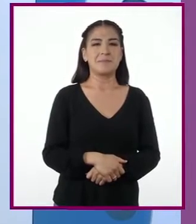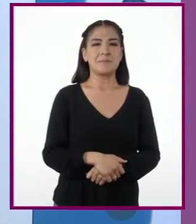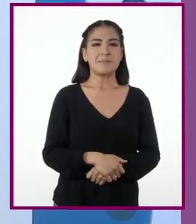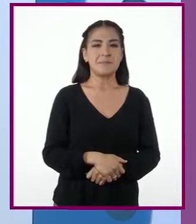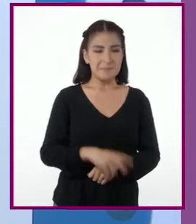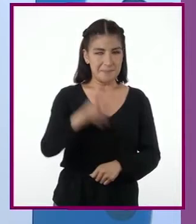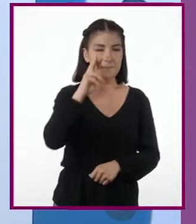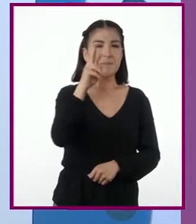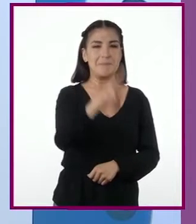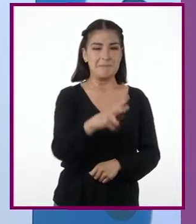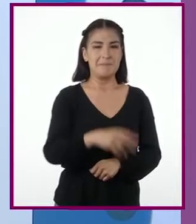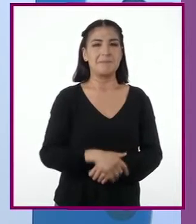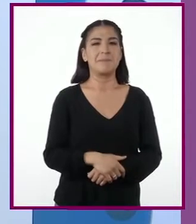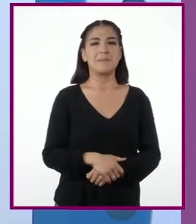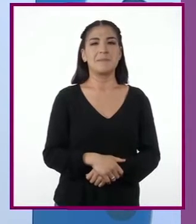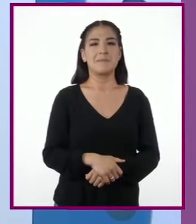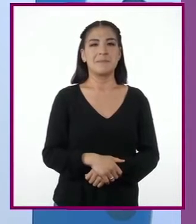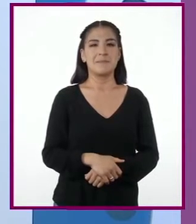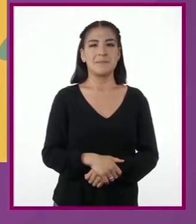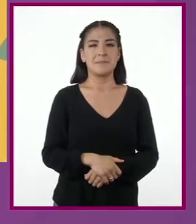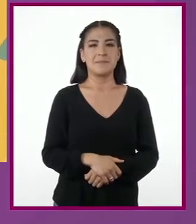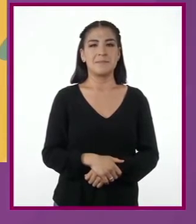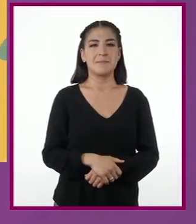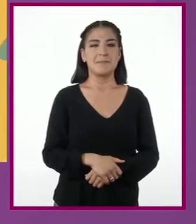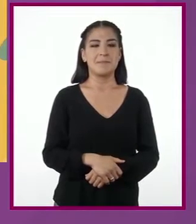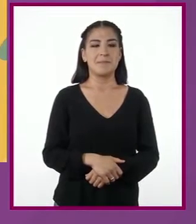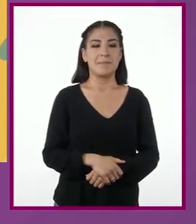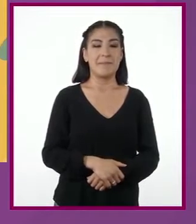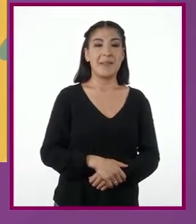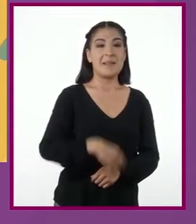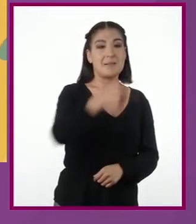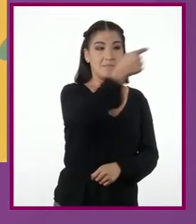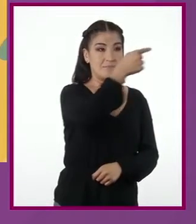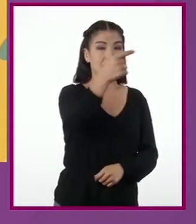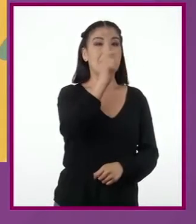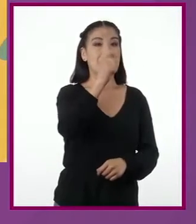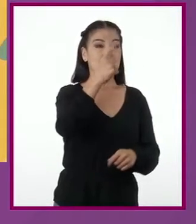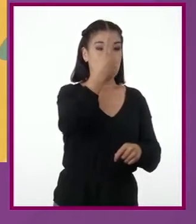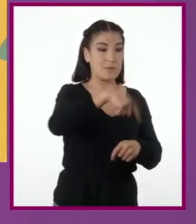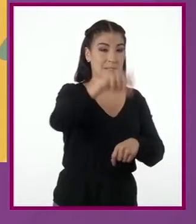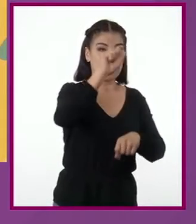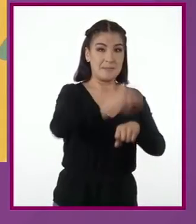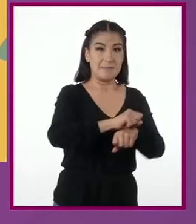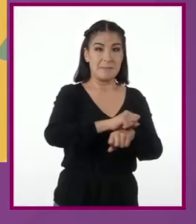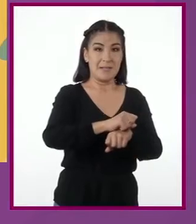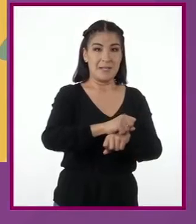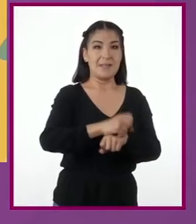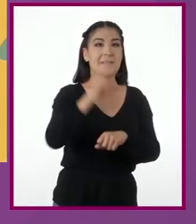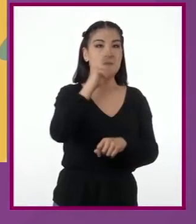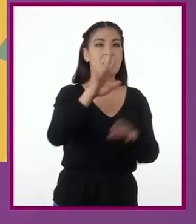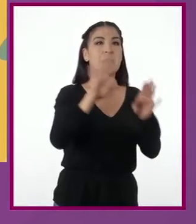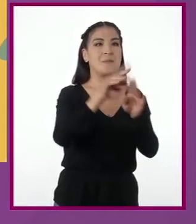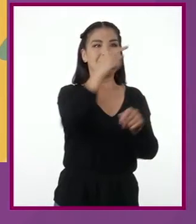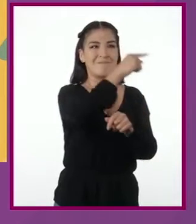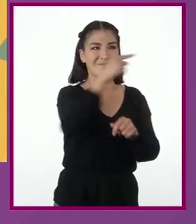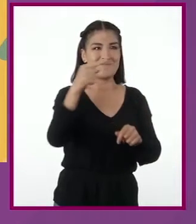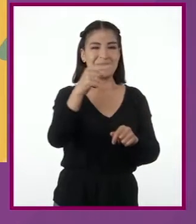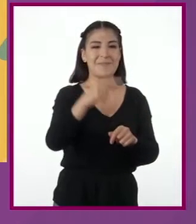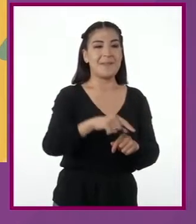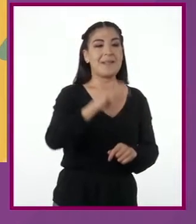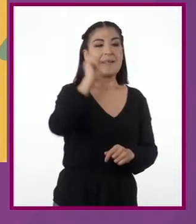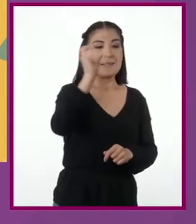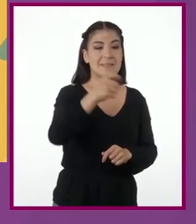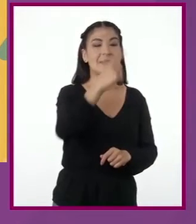Quedaría de la siguiente manera. El consumo semanal de agua representado en fracción es